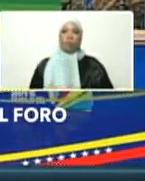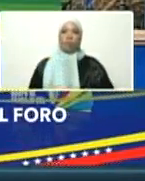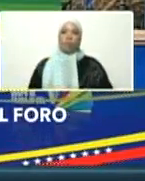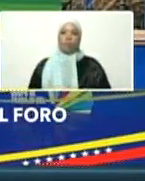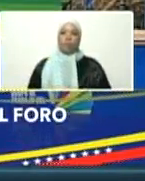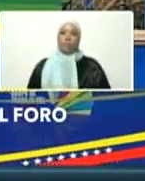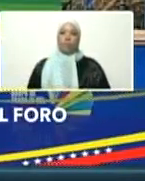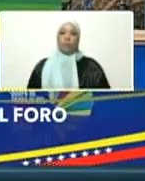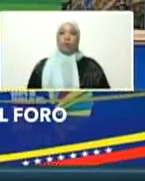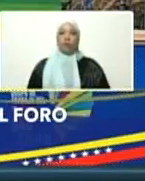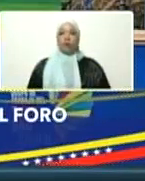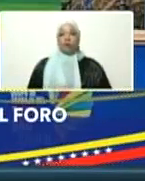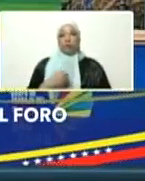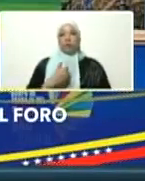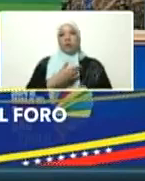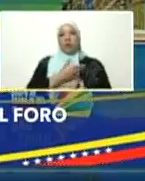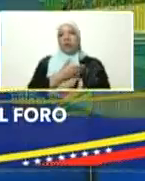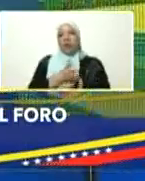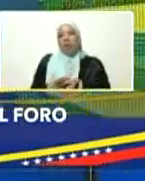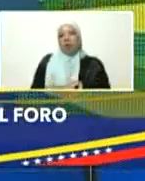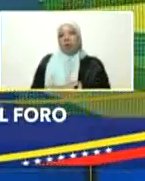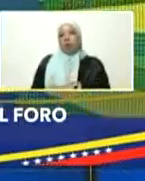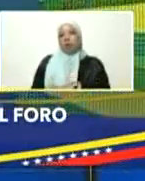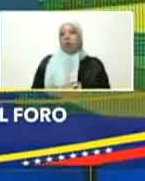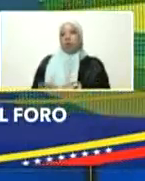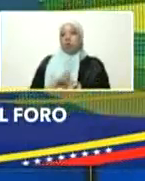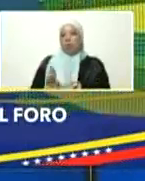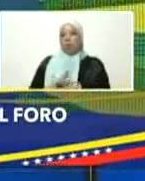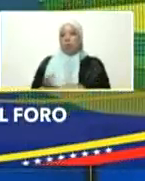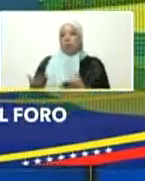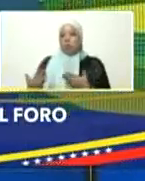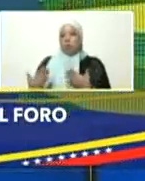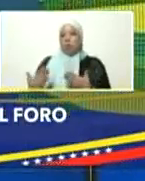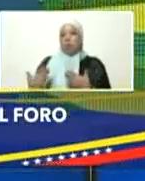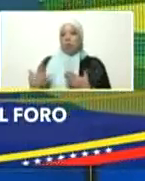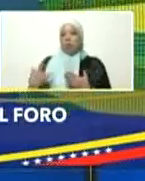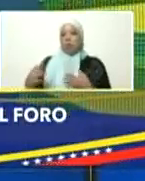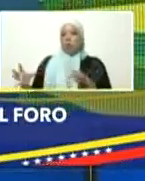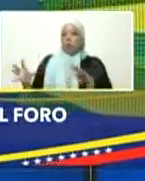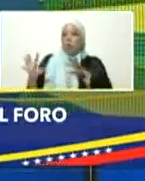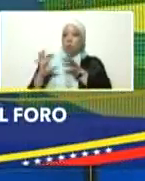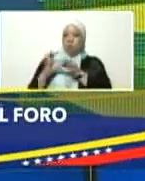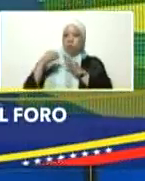Más temprano que tarde llegaremos al sueño de Bolívar, a la unión profunda.